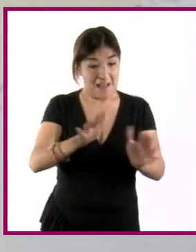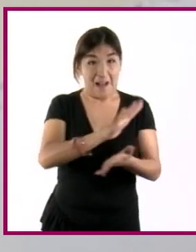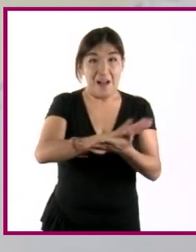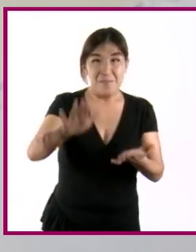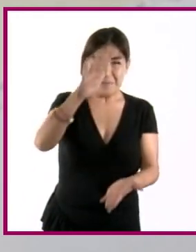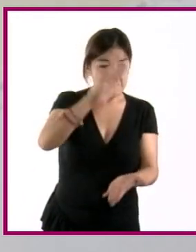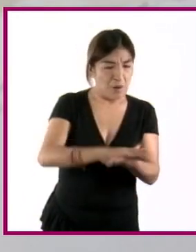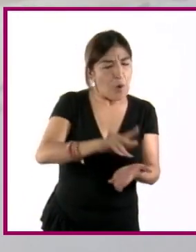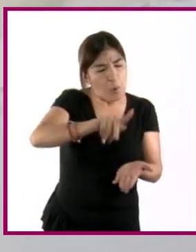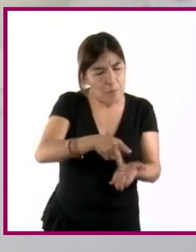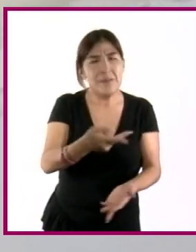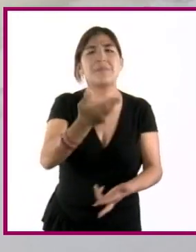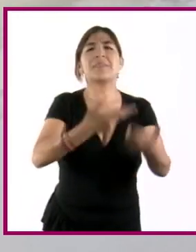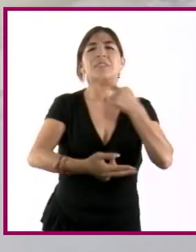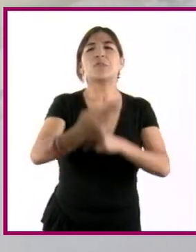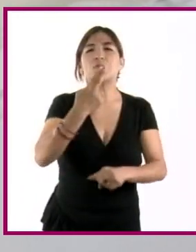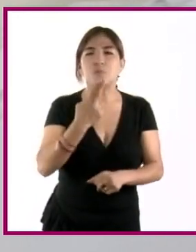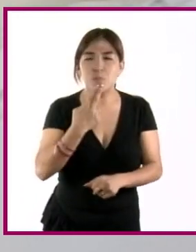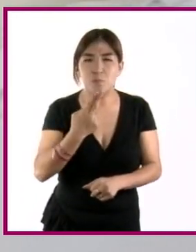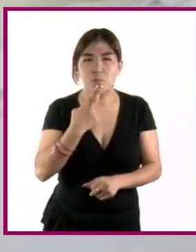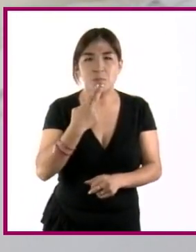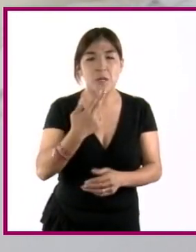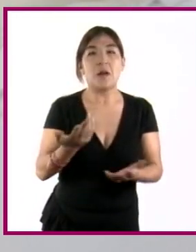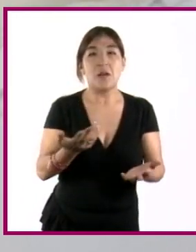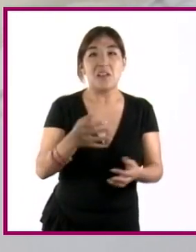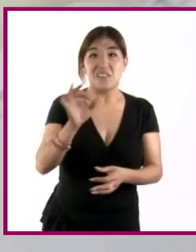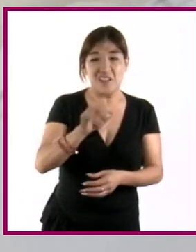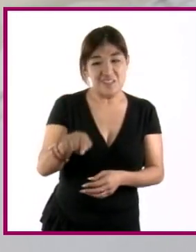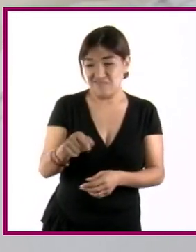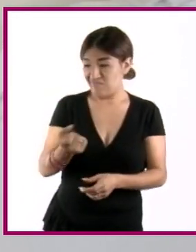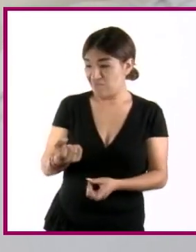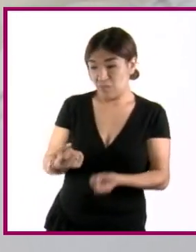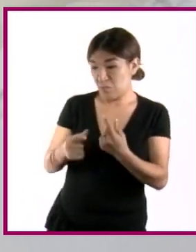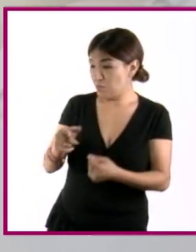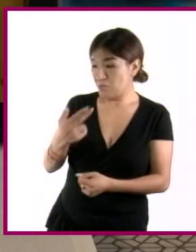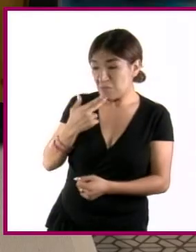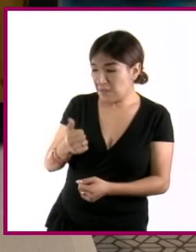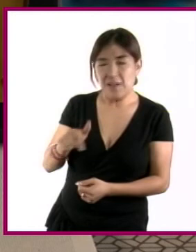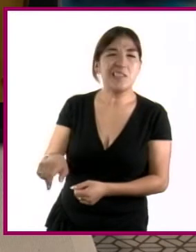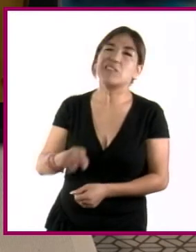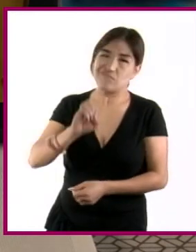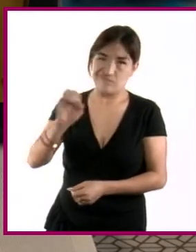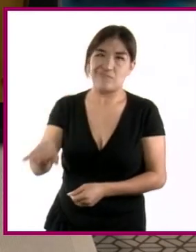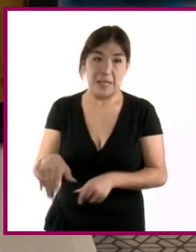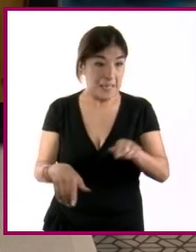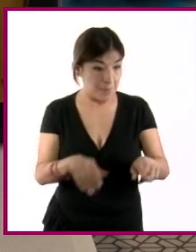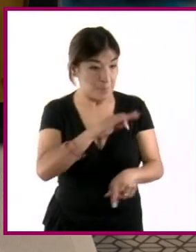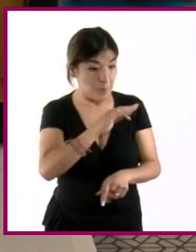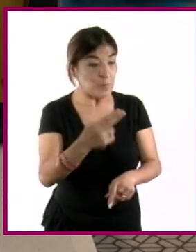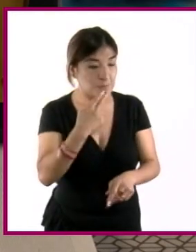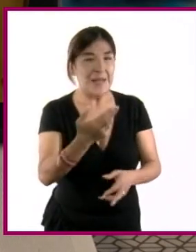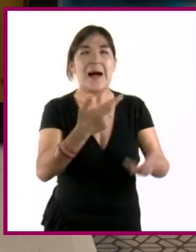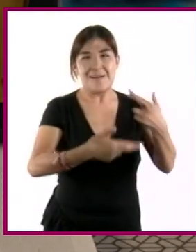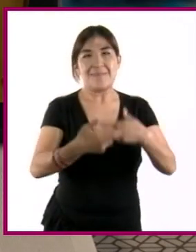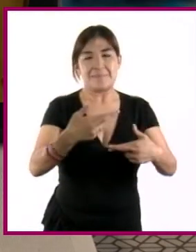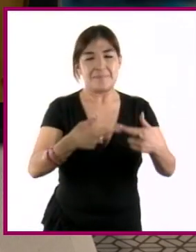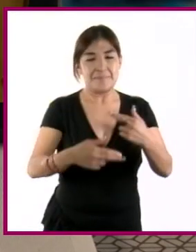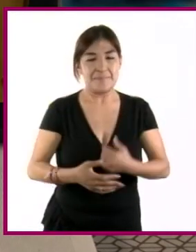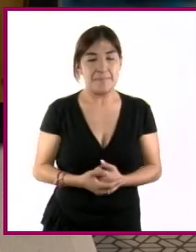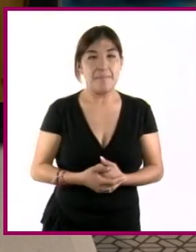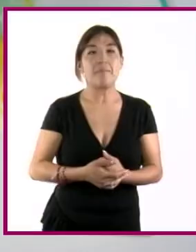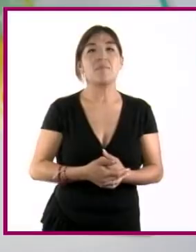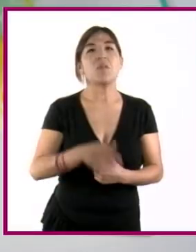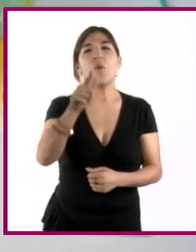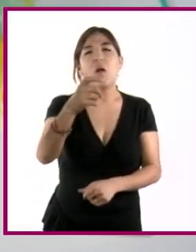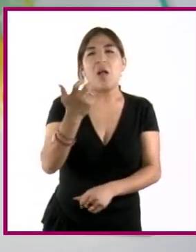lo reutilizable sobre lo que es desechable. Esa es la primera regla. Segunda, pues no consumir más de lo